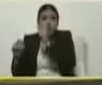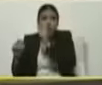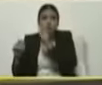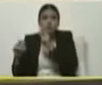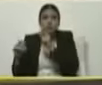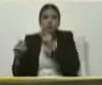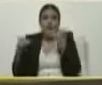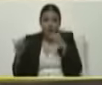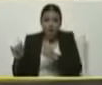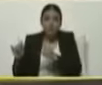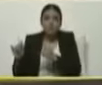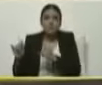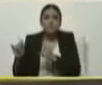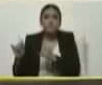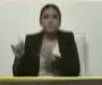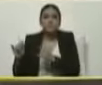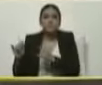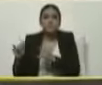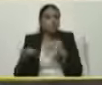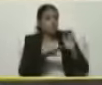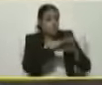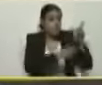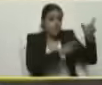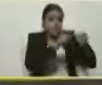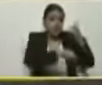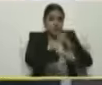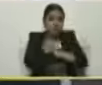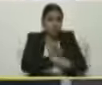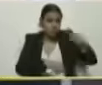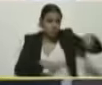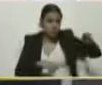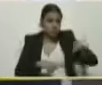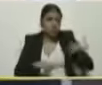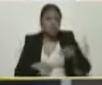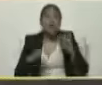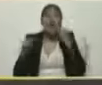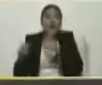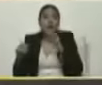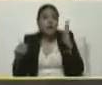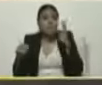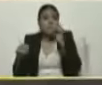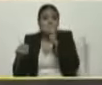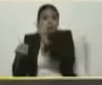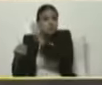Prosperi, Zamora, los bots,